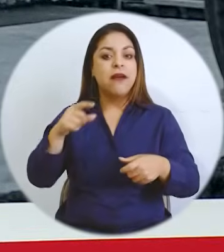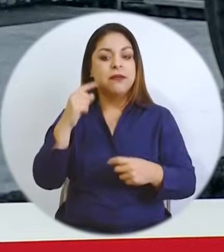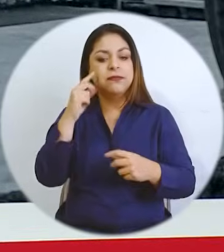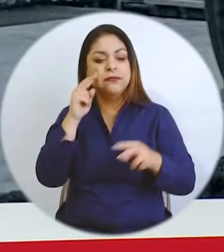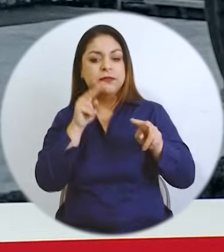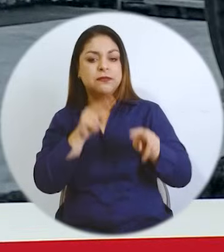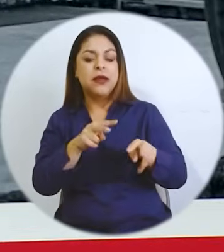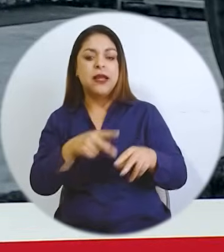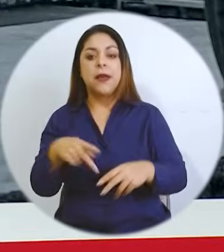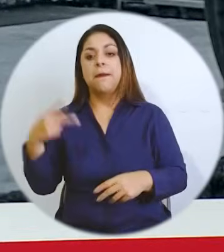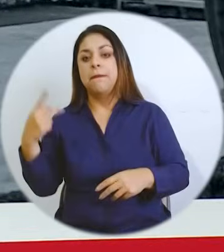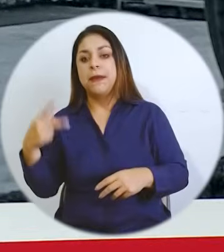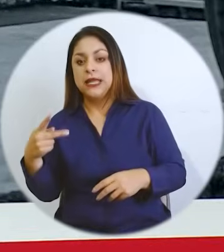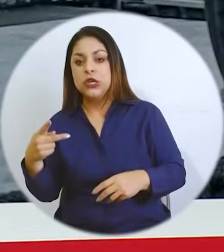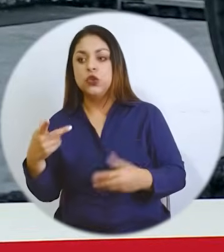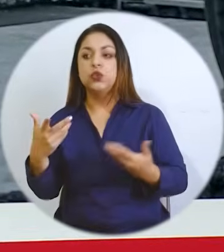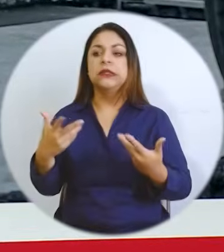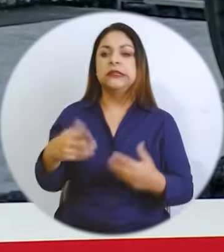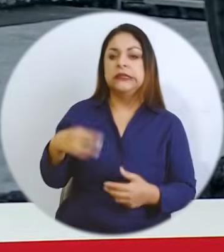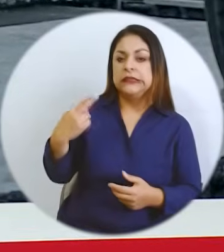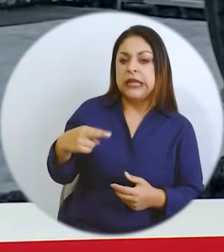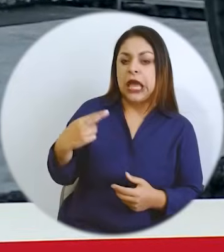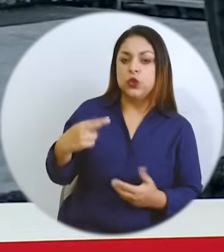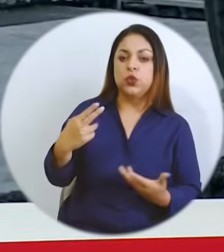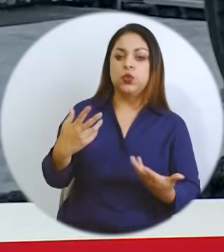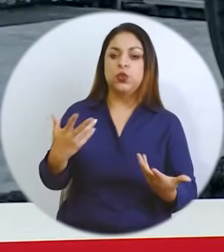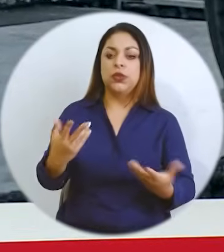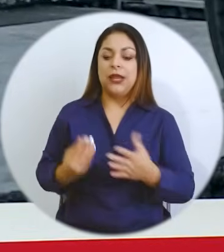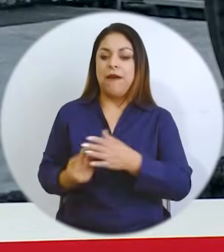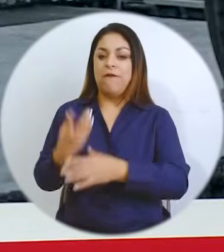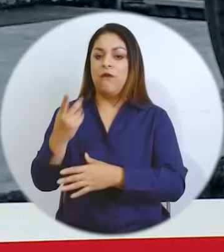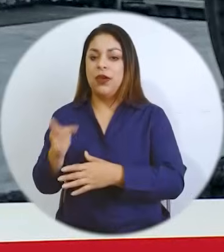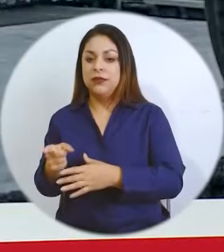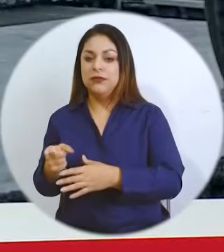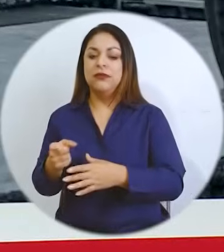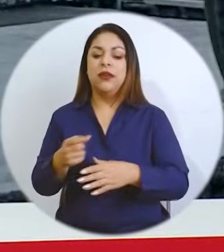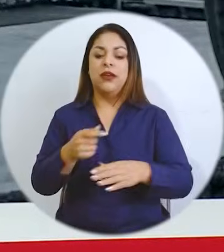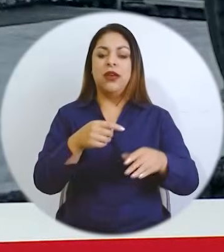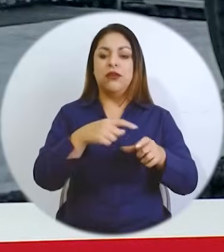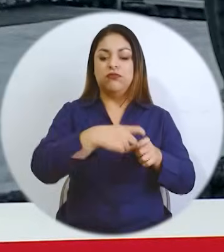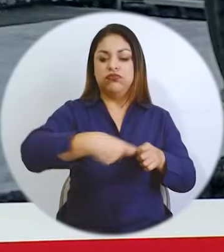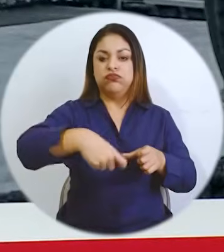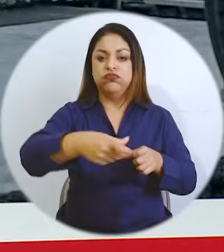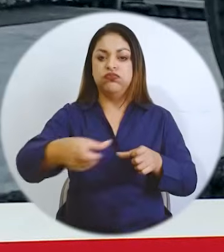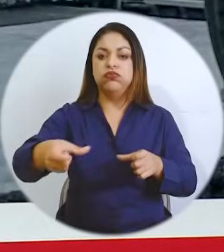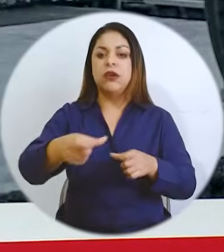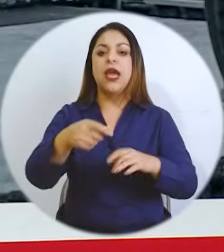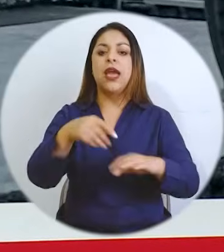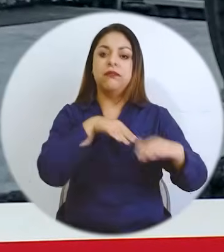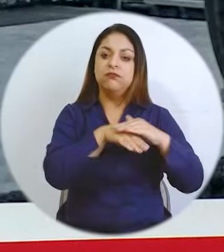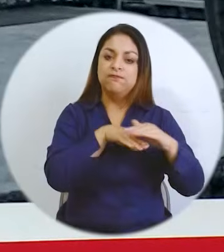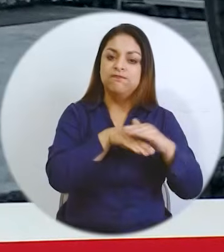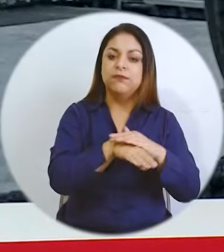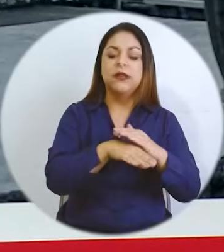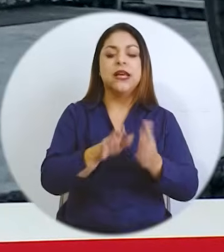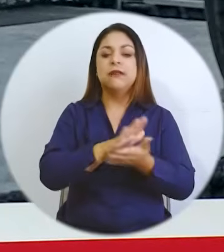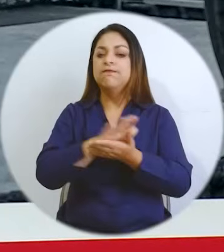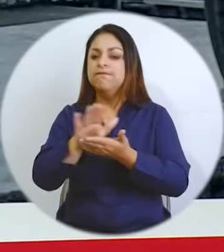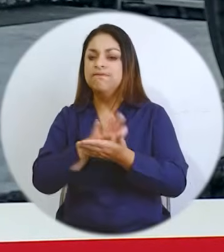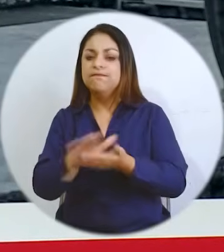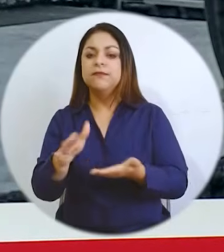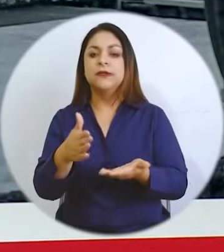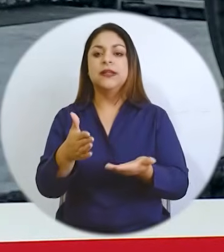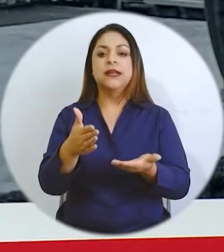riesgos en la fuente, en la conducción, en el almacenamiento, en la desinfección, en la distribución del